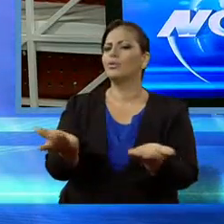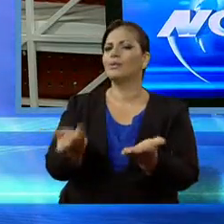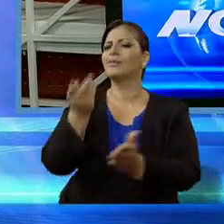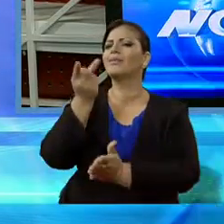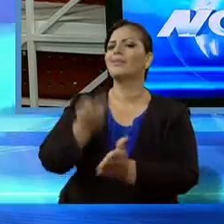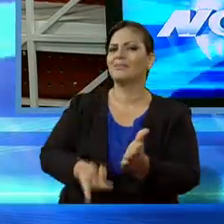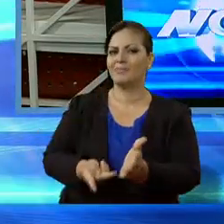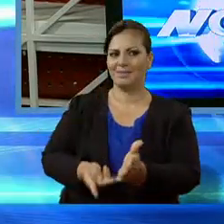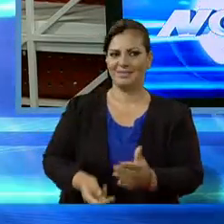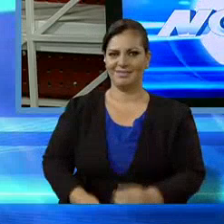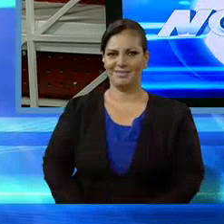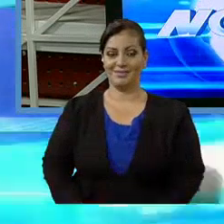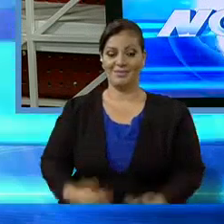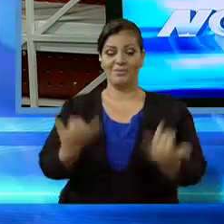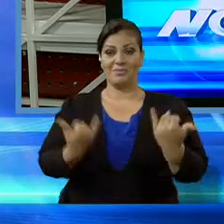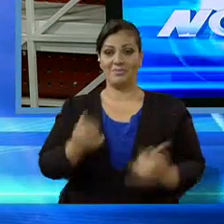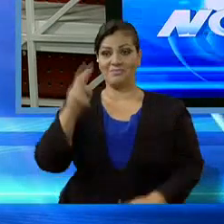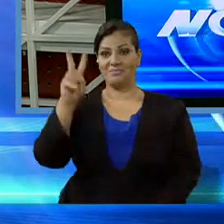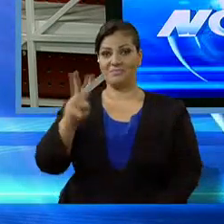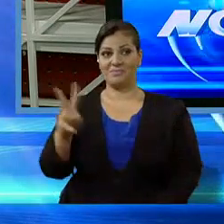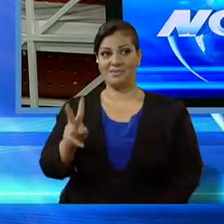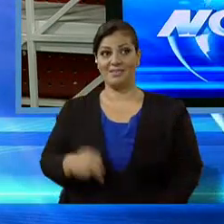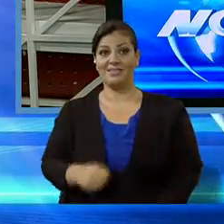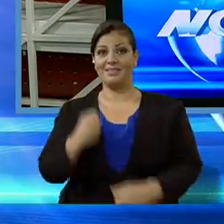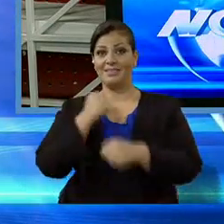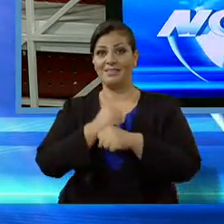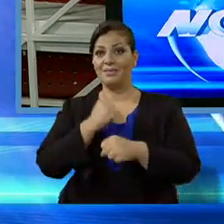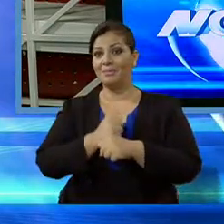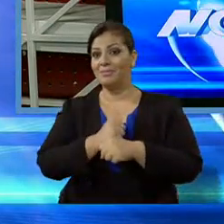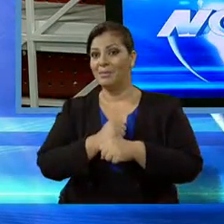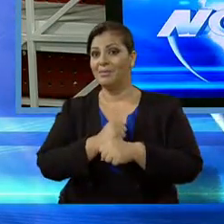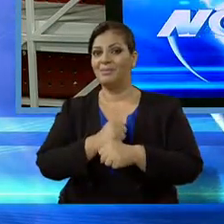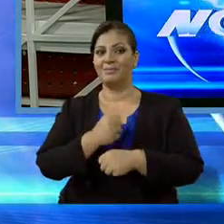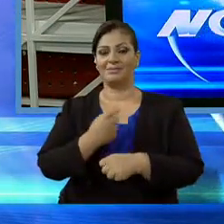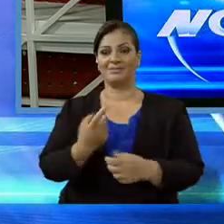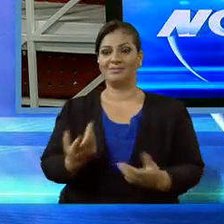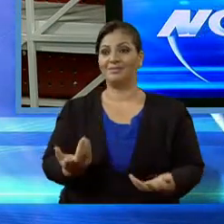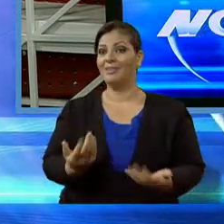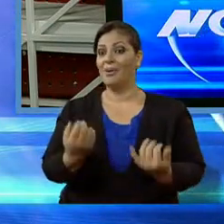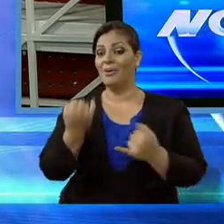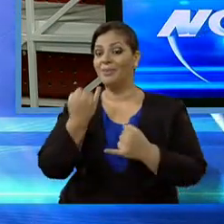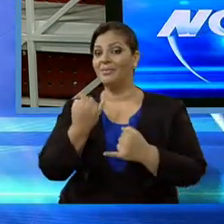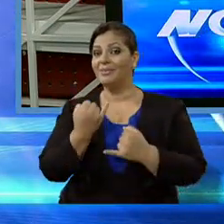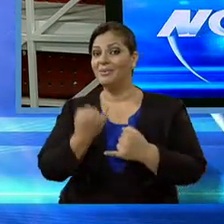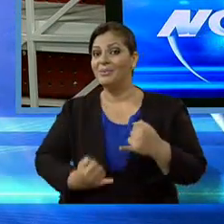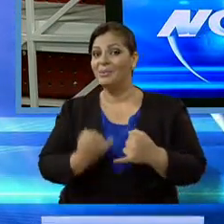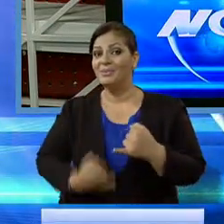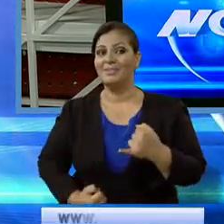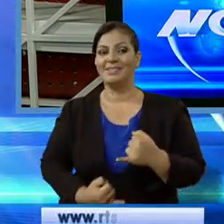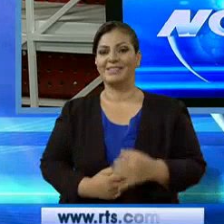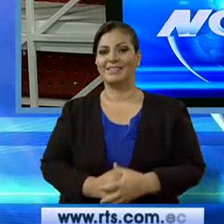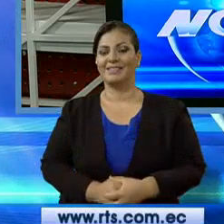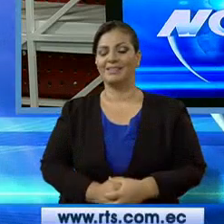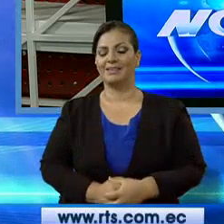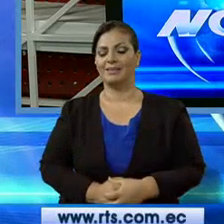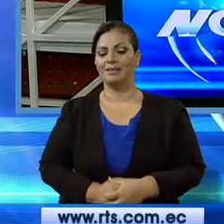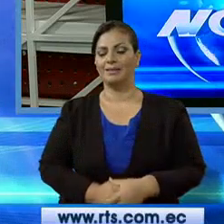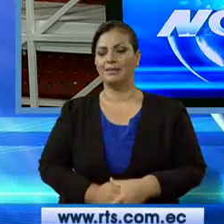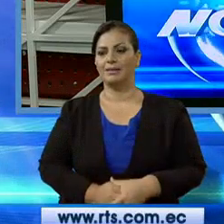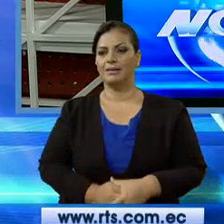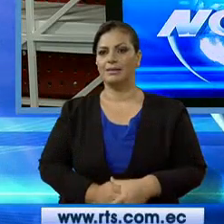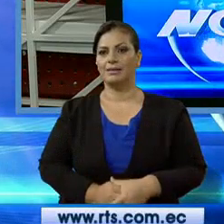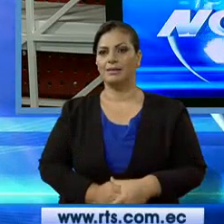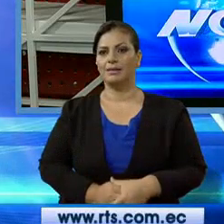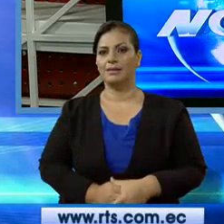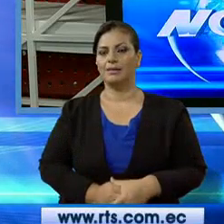día viernes, último día laborable de la presente semana. Te escuchamos, Jorge. Buenos días, Jorge. Así es, Luisa, Hugo, amigos televidentes,